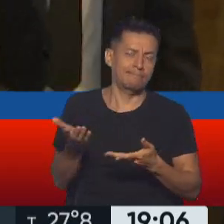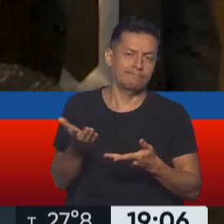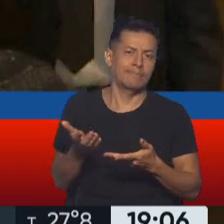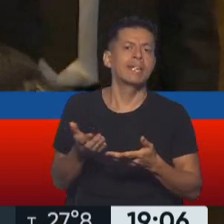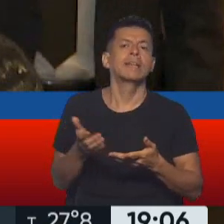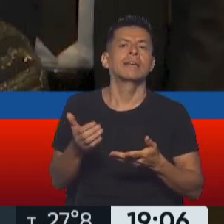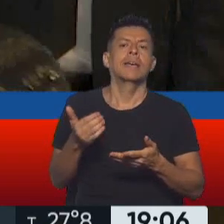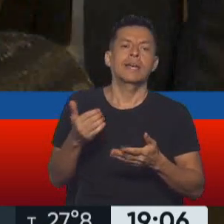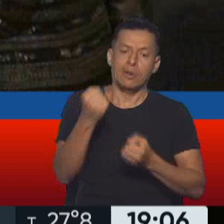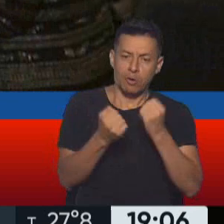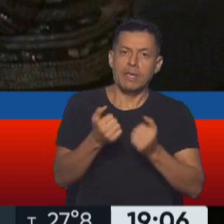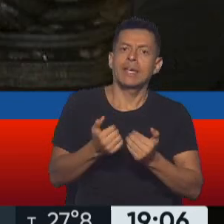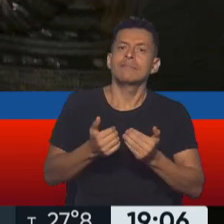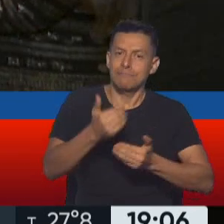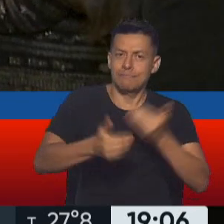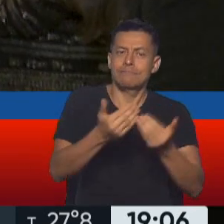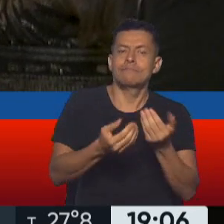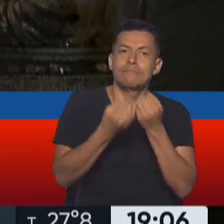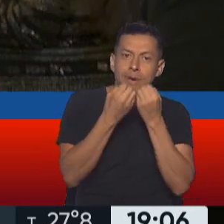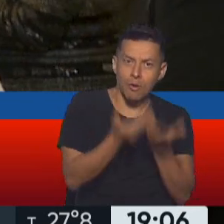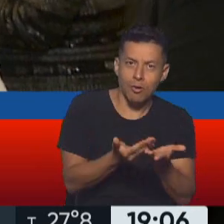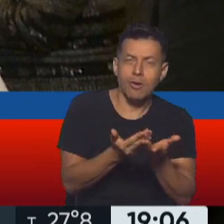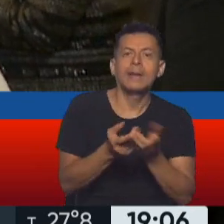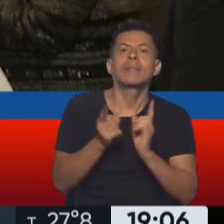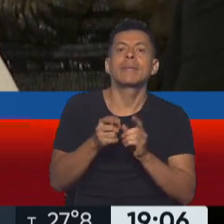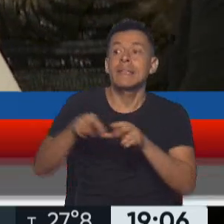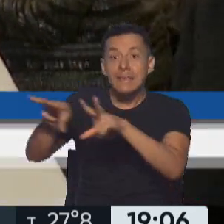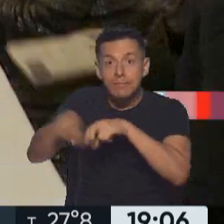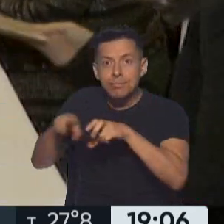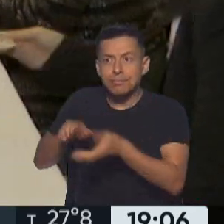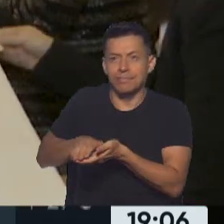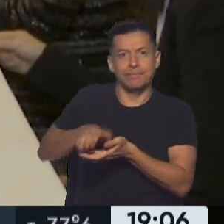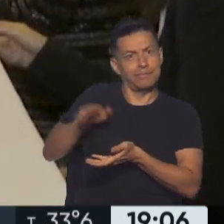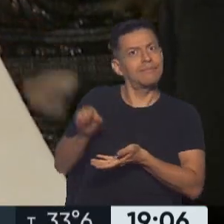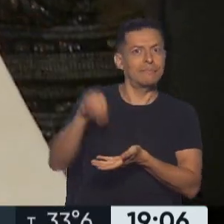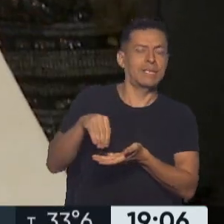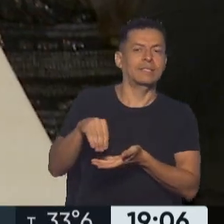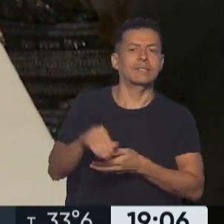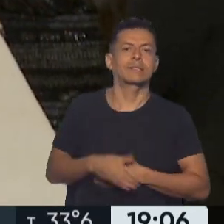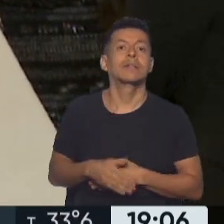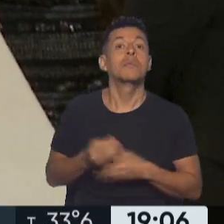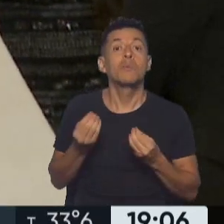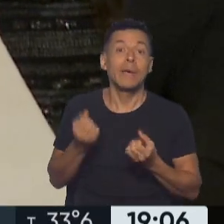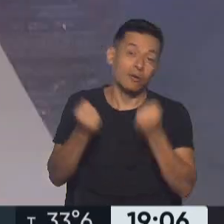crecimiento de la economía y los mayores ingresos fiscales de esa mayor activa económica